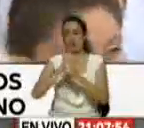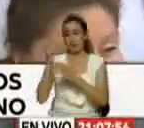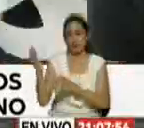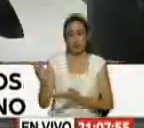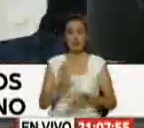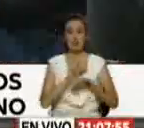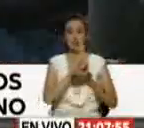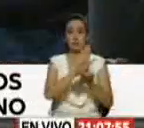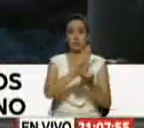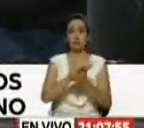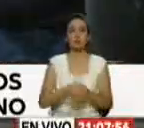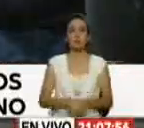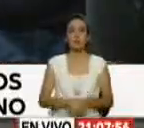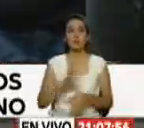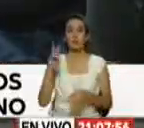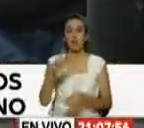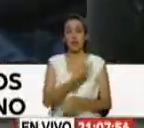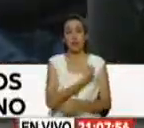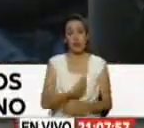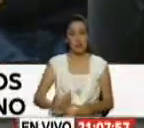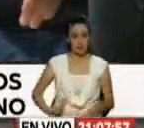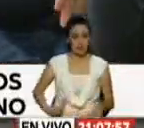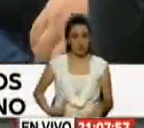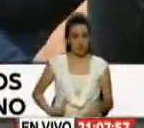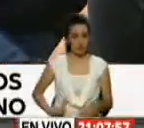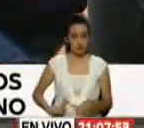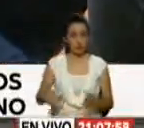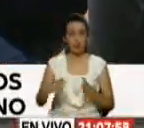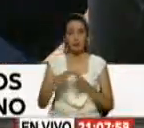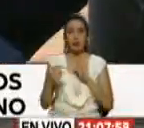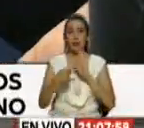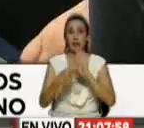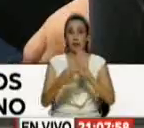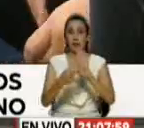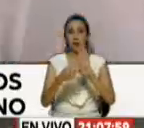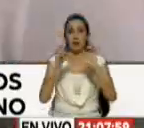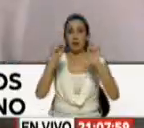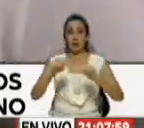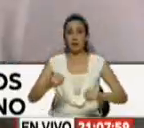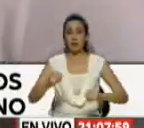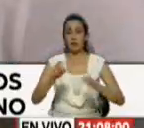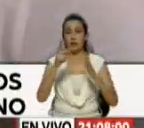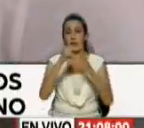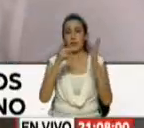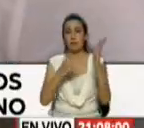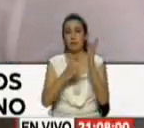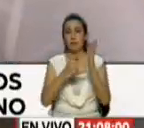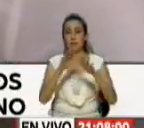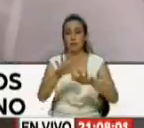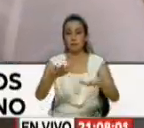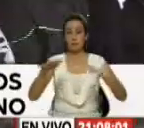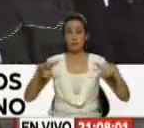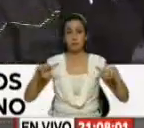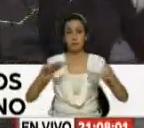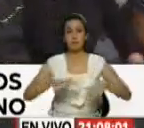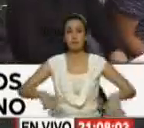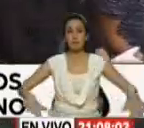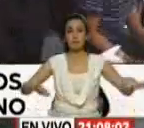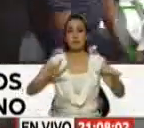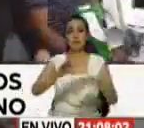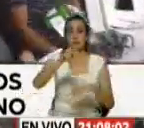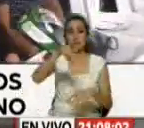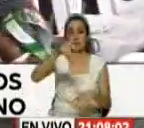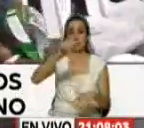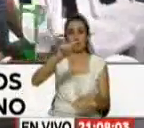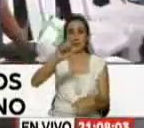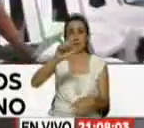Social Campesino. La vicepresidenta de la República lideró el acto conmemorativo efectuado en la cancha de la comunidad de Palmar, al que también